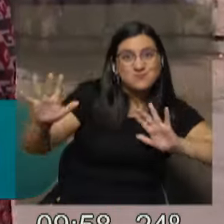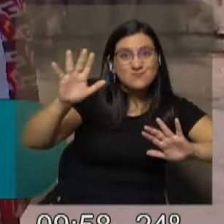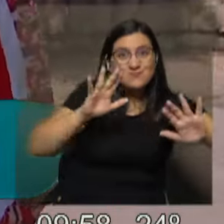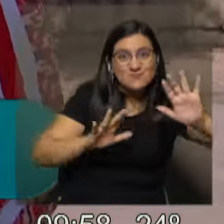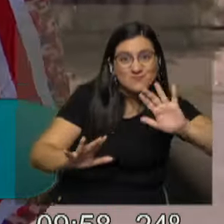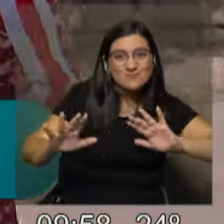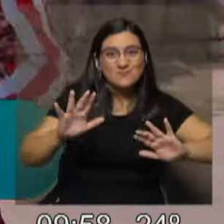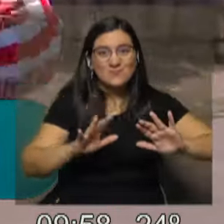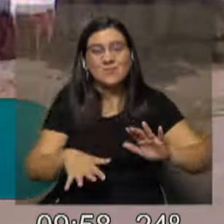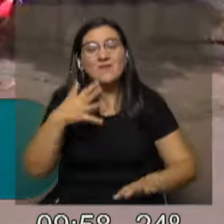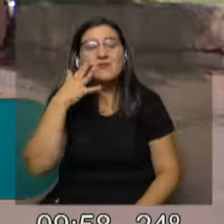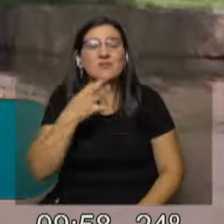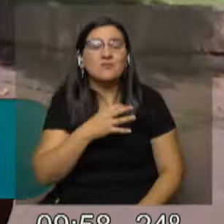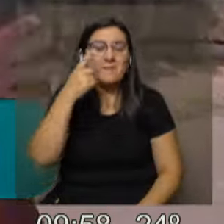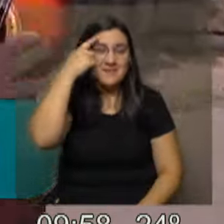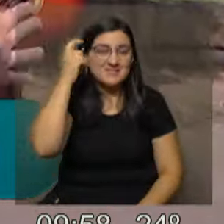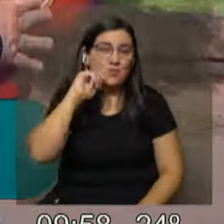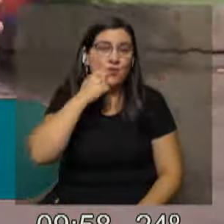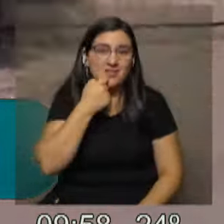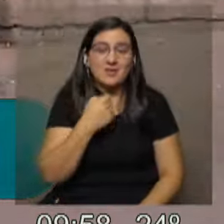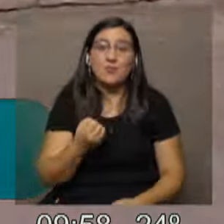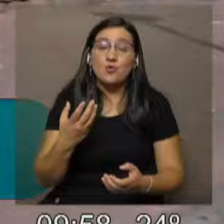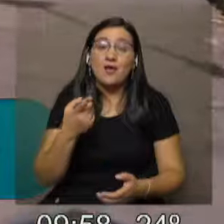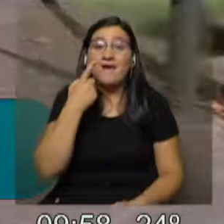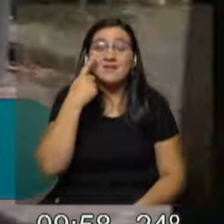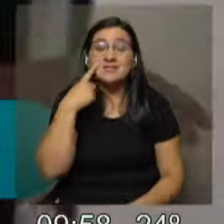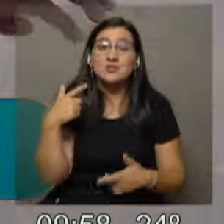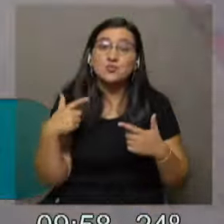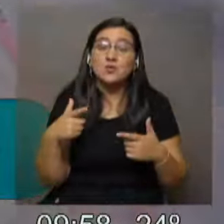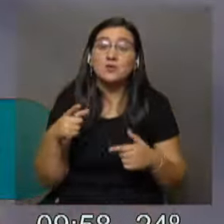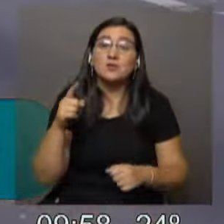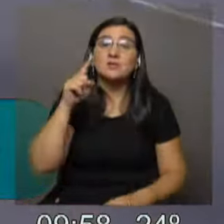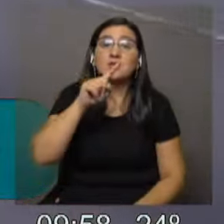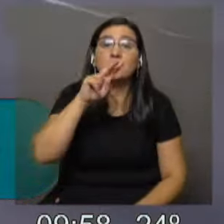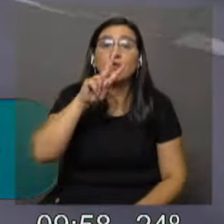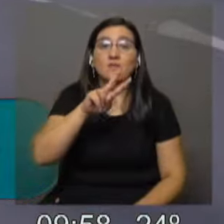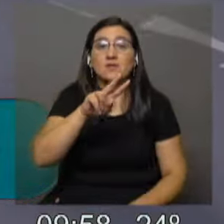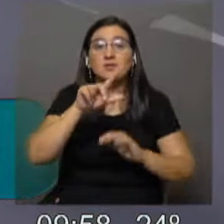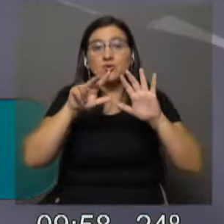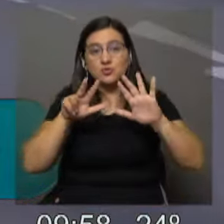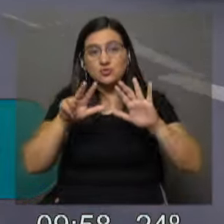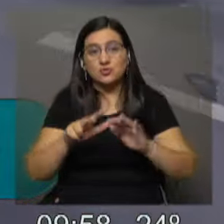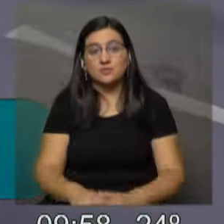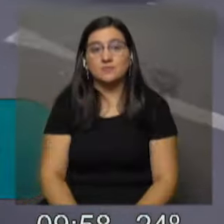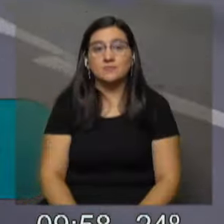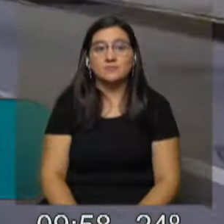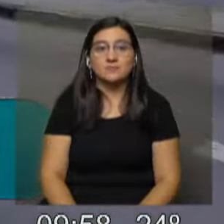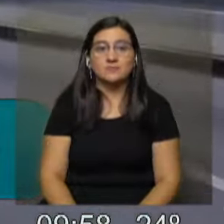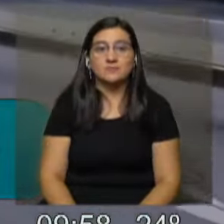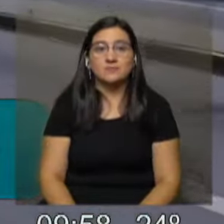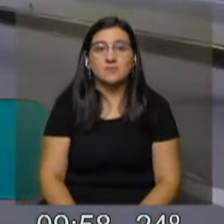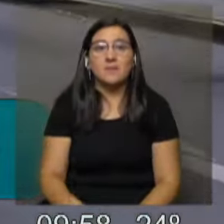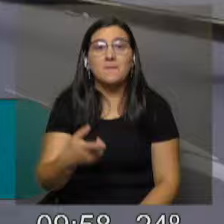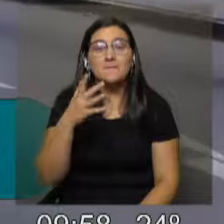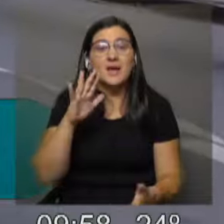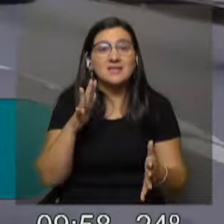fue realmente una experiencia inolvidable. Bueno, a ver, demonios, si tenemos suerte con el 128. A ver, el 128 me parece